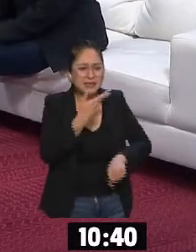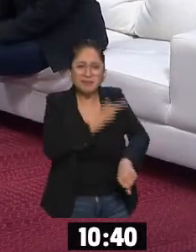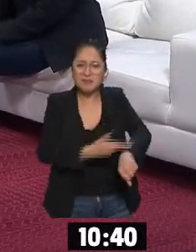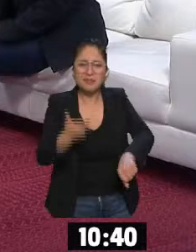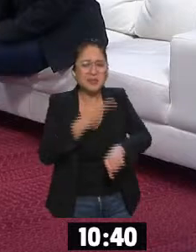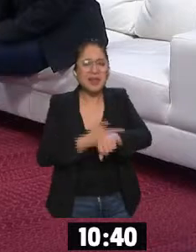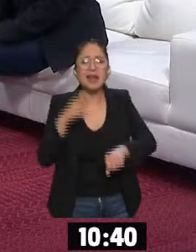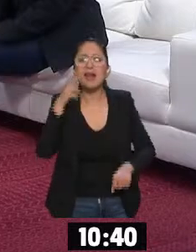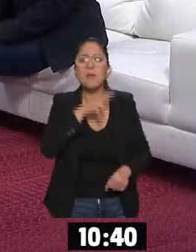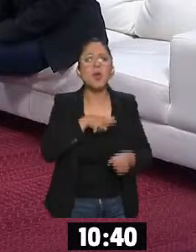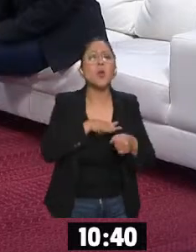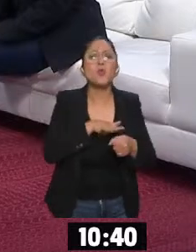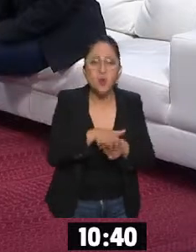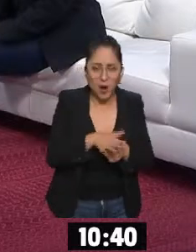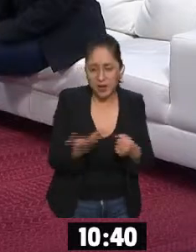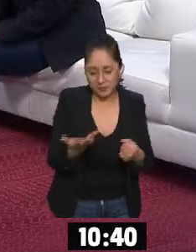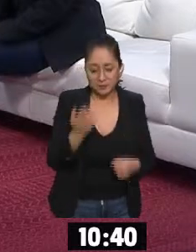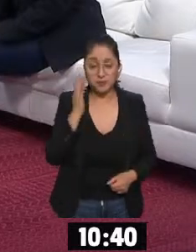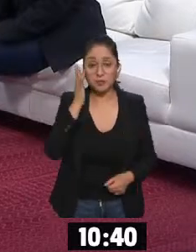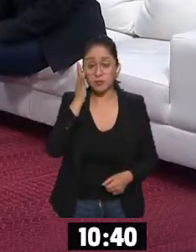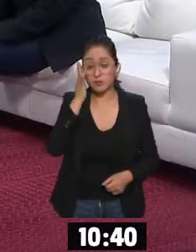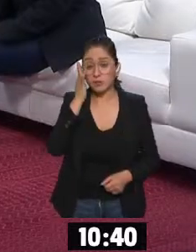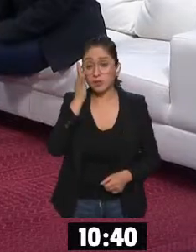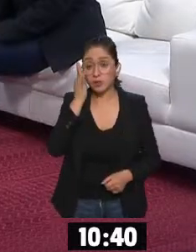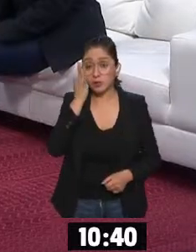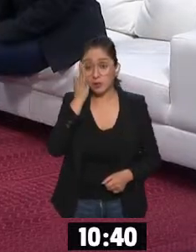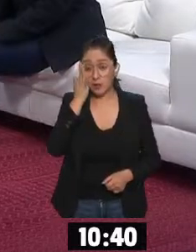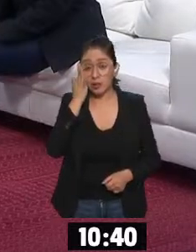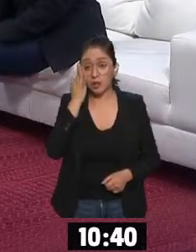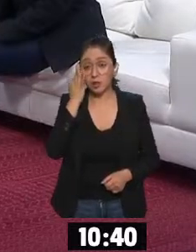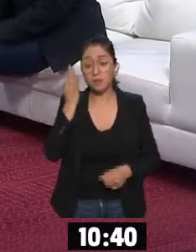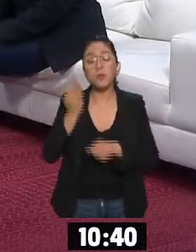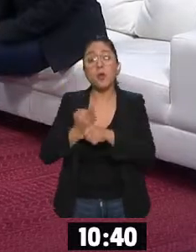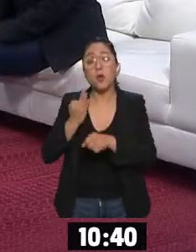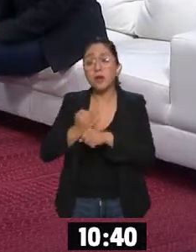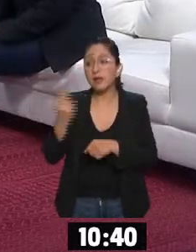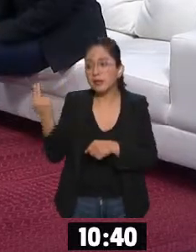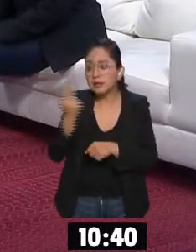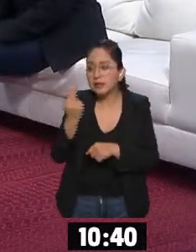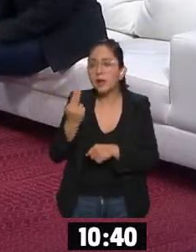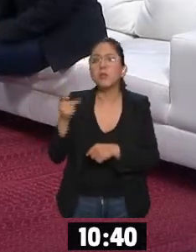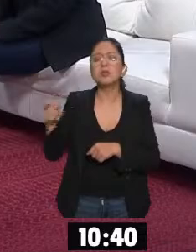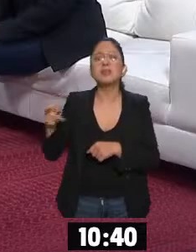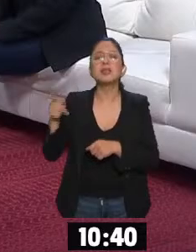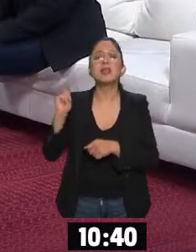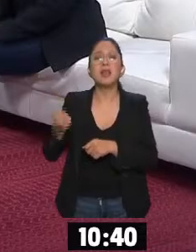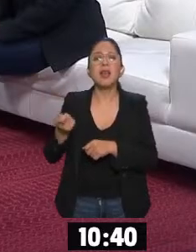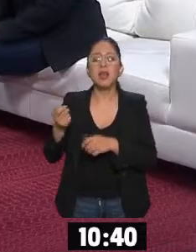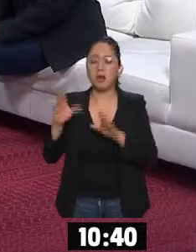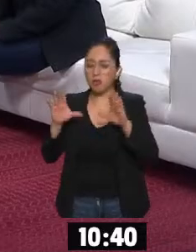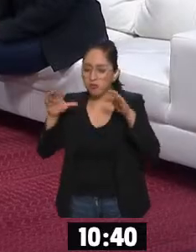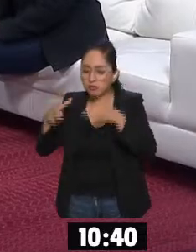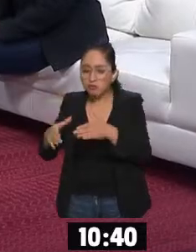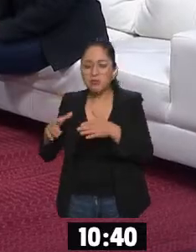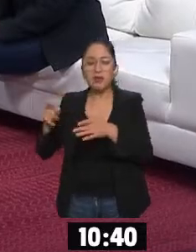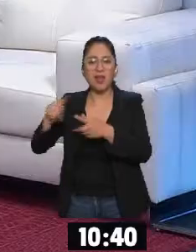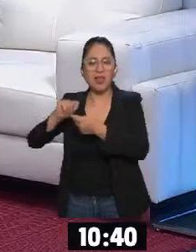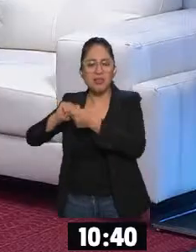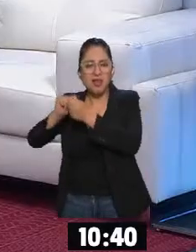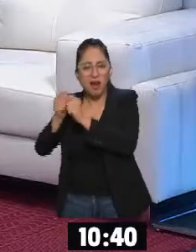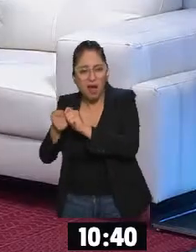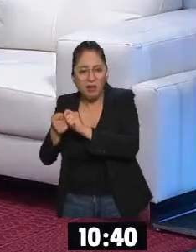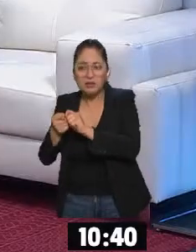por población trans está todavía, padeciéndole gacho. Sí. Entre crímenes de odio y que no se les